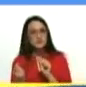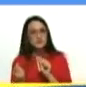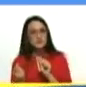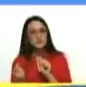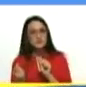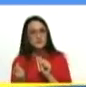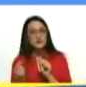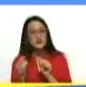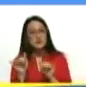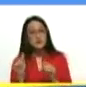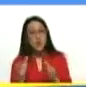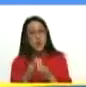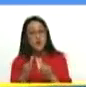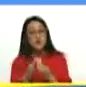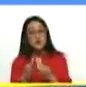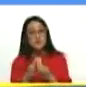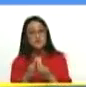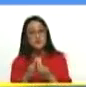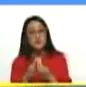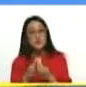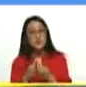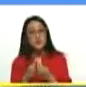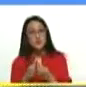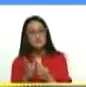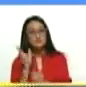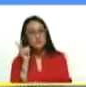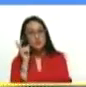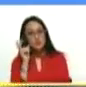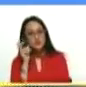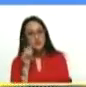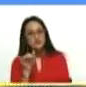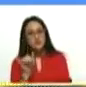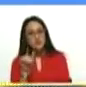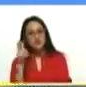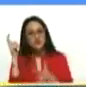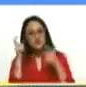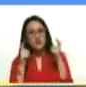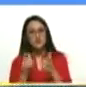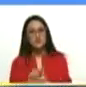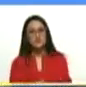de un equipo fue, se la escuché al comandante Hugo Chávez.